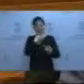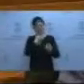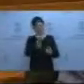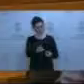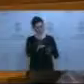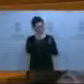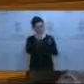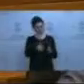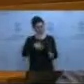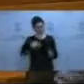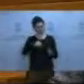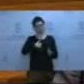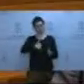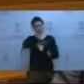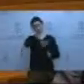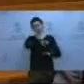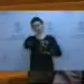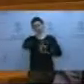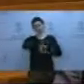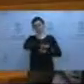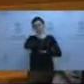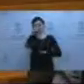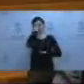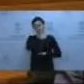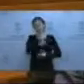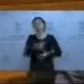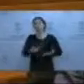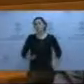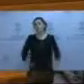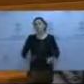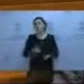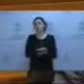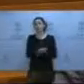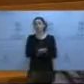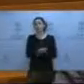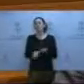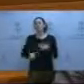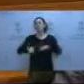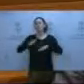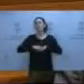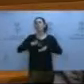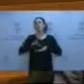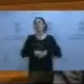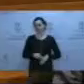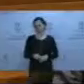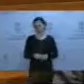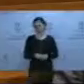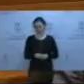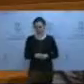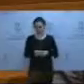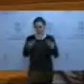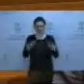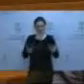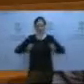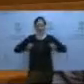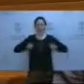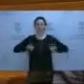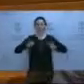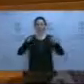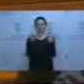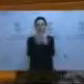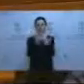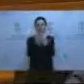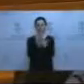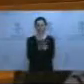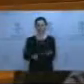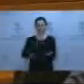usted, señor consejero. ¿Y en qué me baso para afirmar esto? Me baso en que al inicio de este curso, cuando